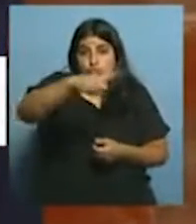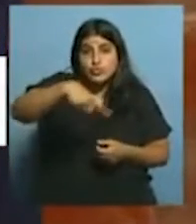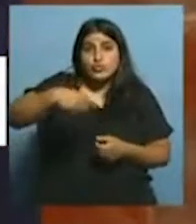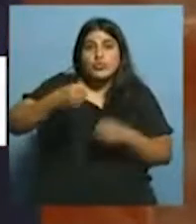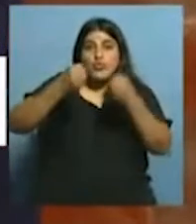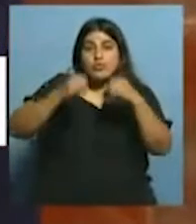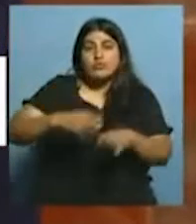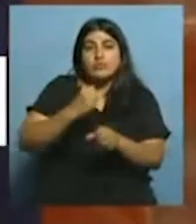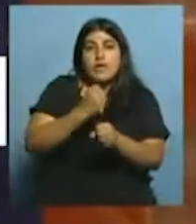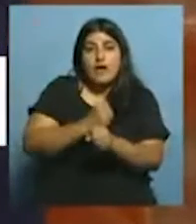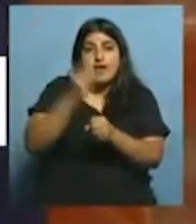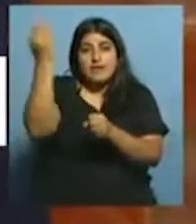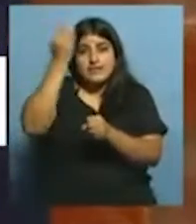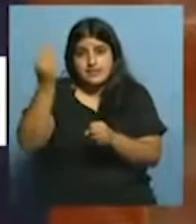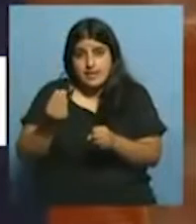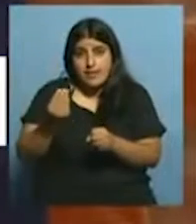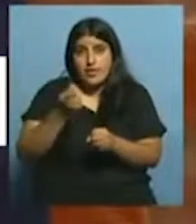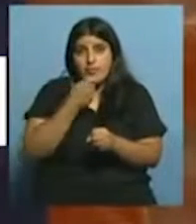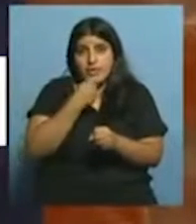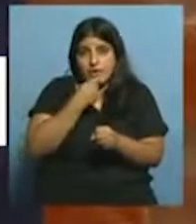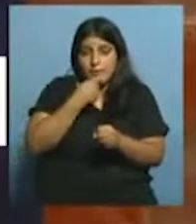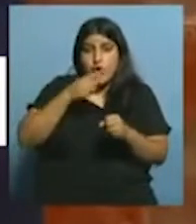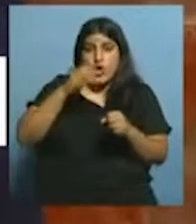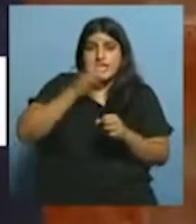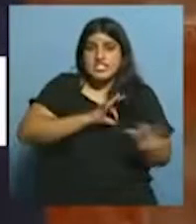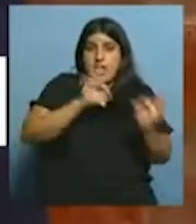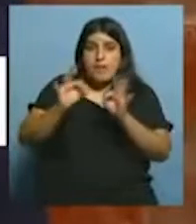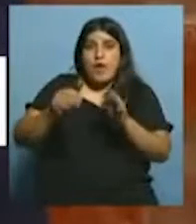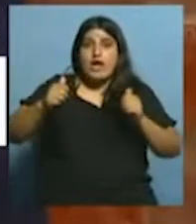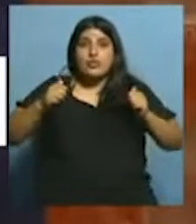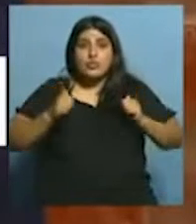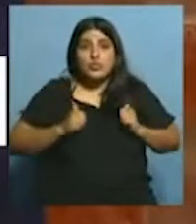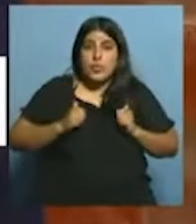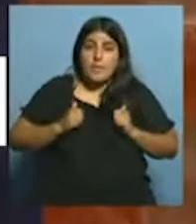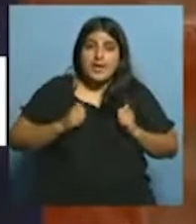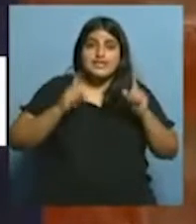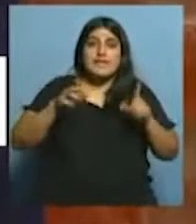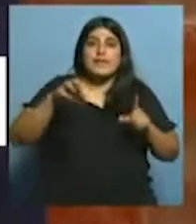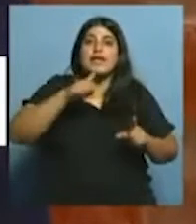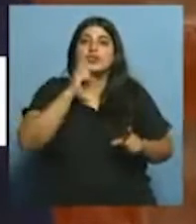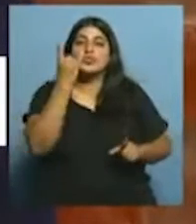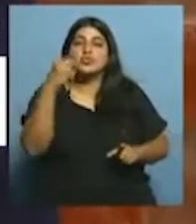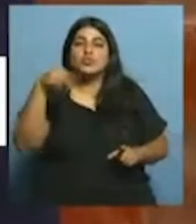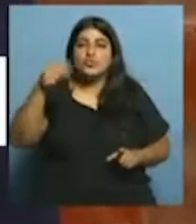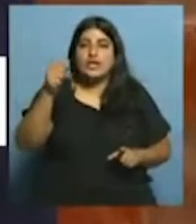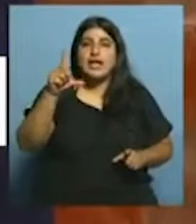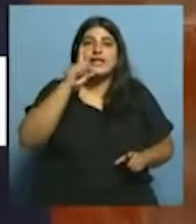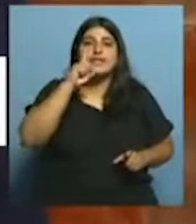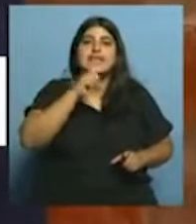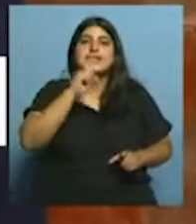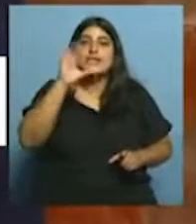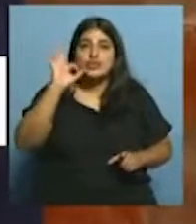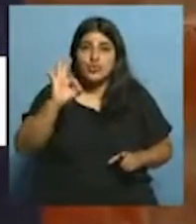día sábado estamos focalizados en Tumbaya, en Tunalito y Maimará. Ayer domingo también. Y